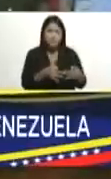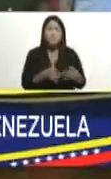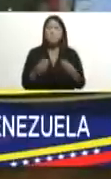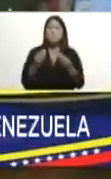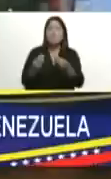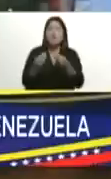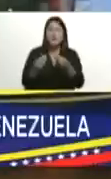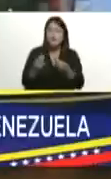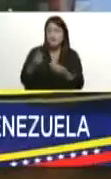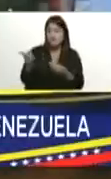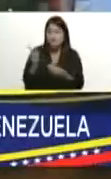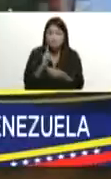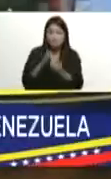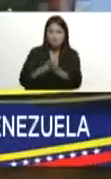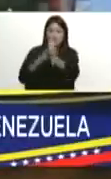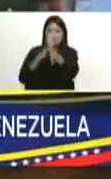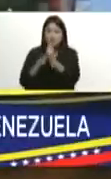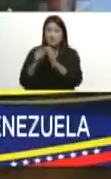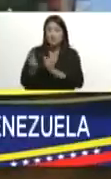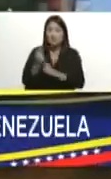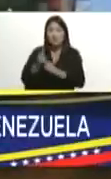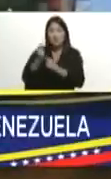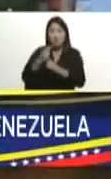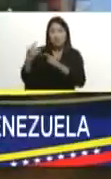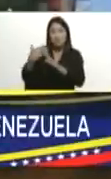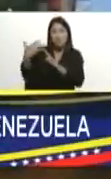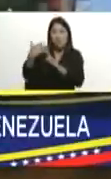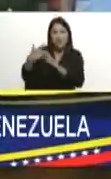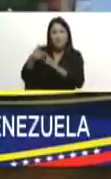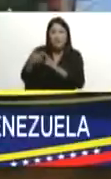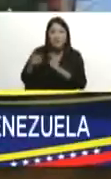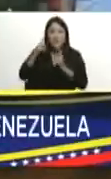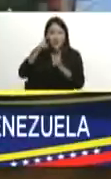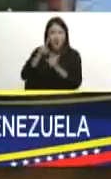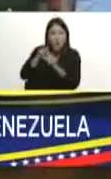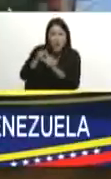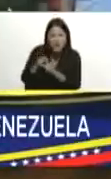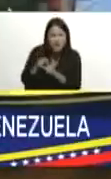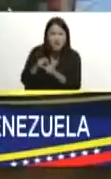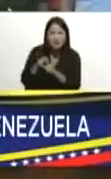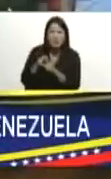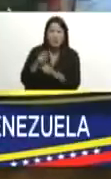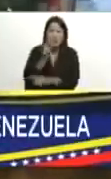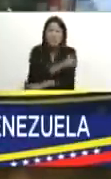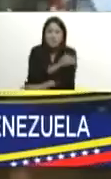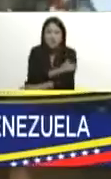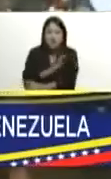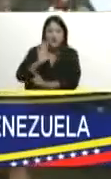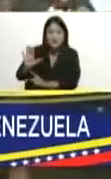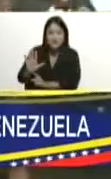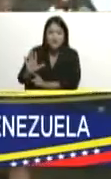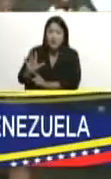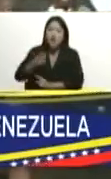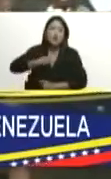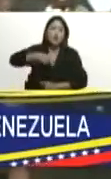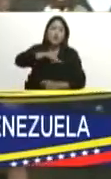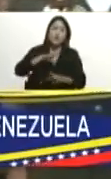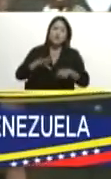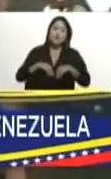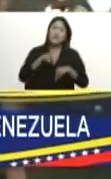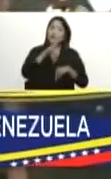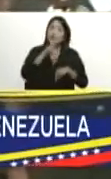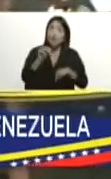figura de la Fuerza Armada Nacional Bolivariana para sus propósitos partidistas. Eso lo rechazamos de plano. No es el